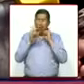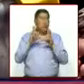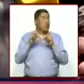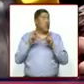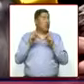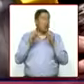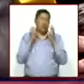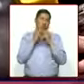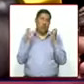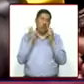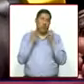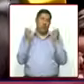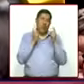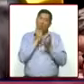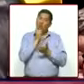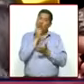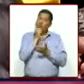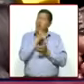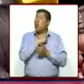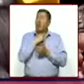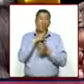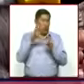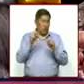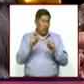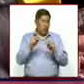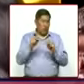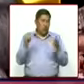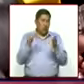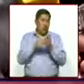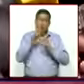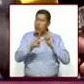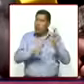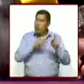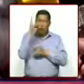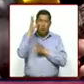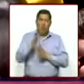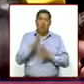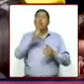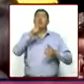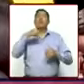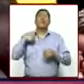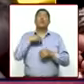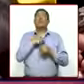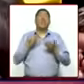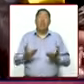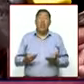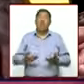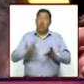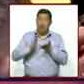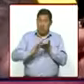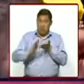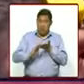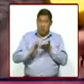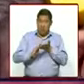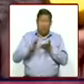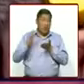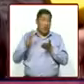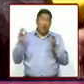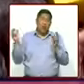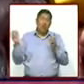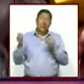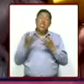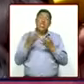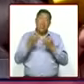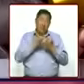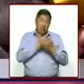no las agresiones y amenazas al pueblo boliviano. Y tampoco los que estamos acá vamos a permitir de que se dé un golpe